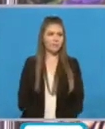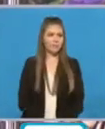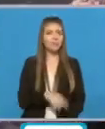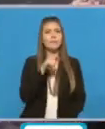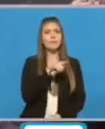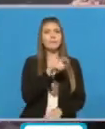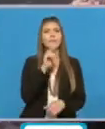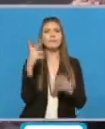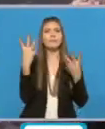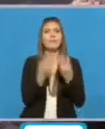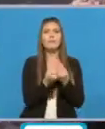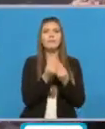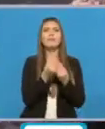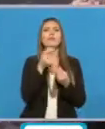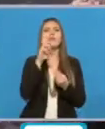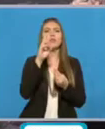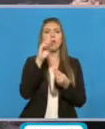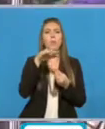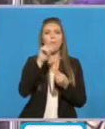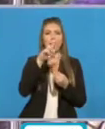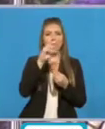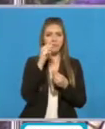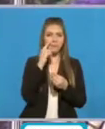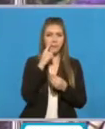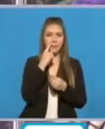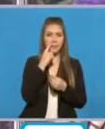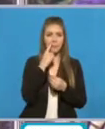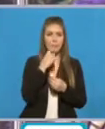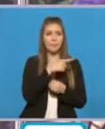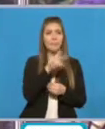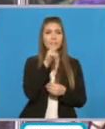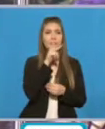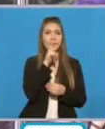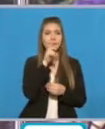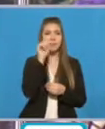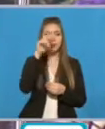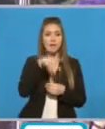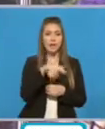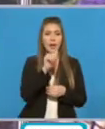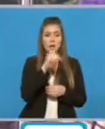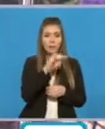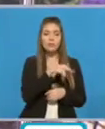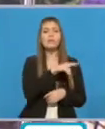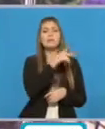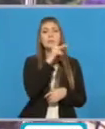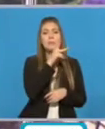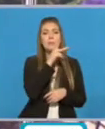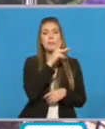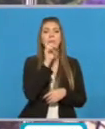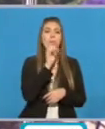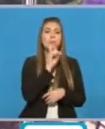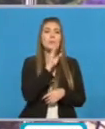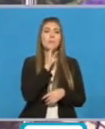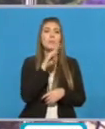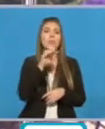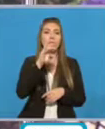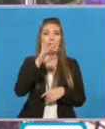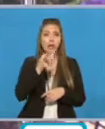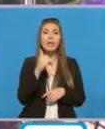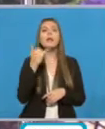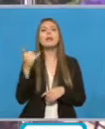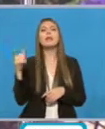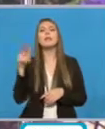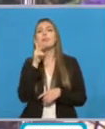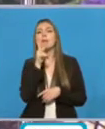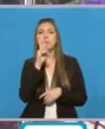Imperio Romano. Y bueno, los papás de San Agustín eran Mónica y Patricio, eran dos ciudadanos